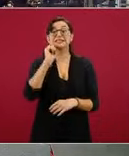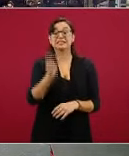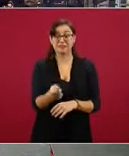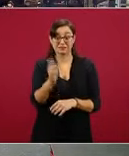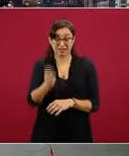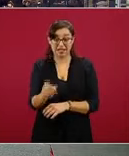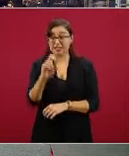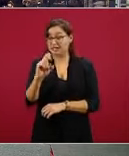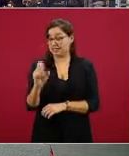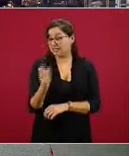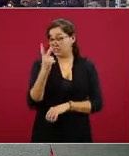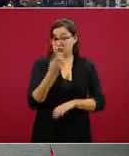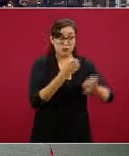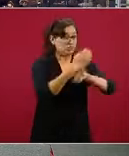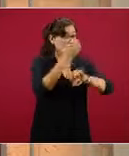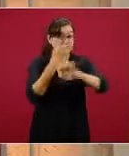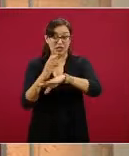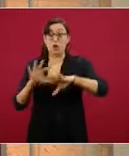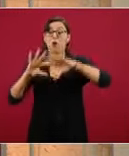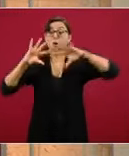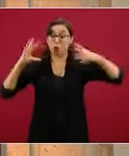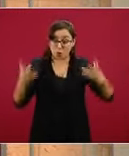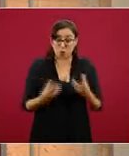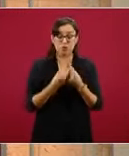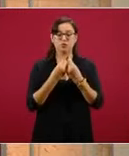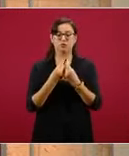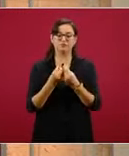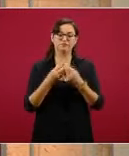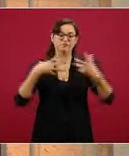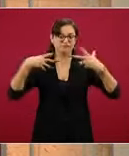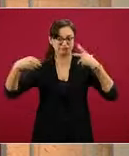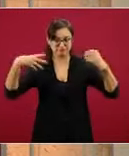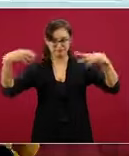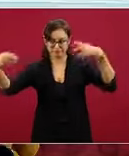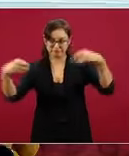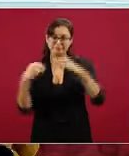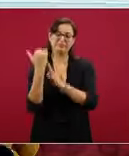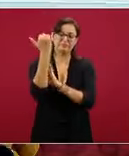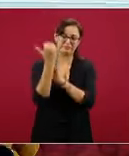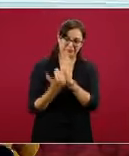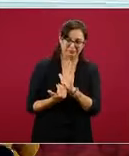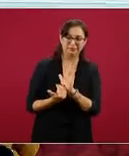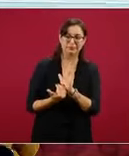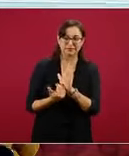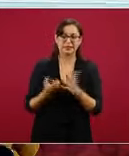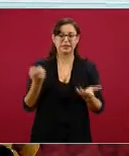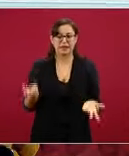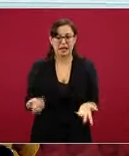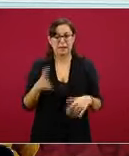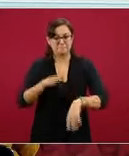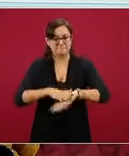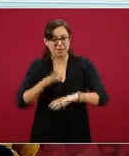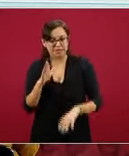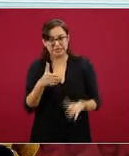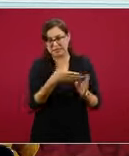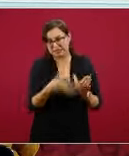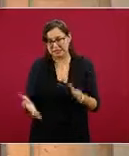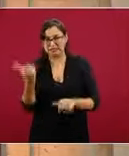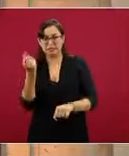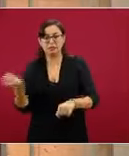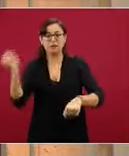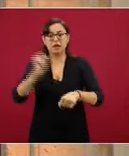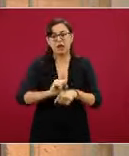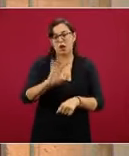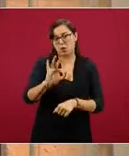pues el comportamiento epidémico ha tenido una disminución en las últimas semanas, específicamente para la semana